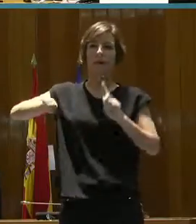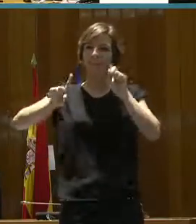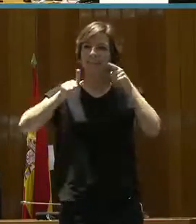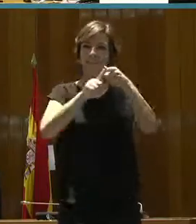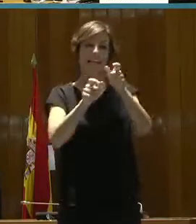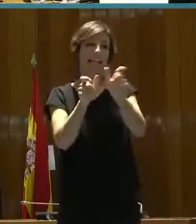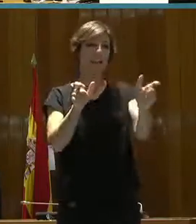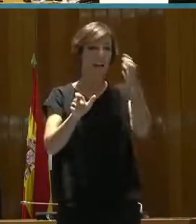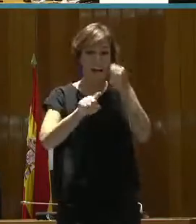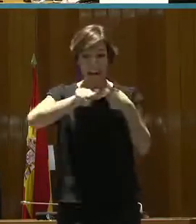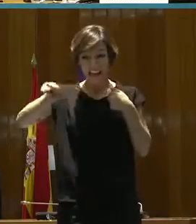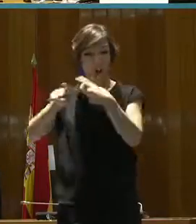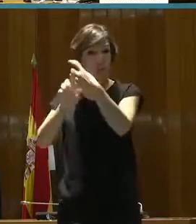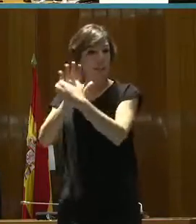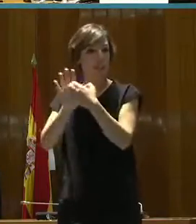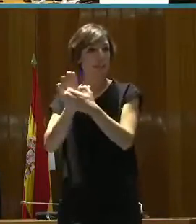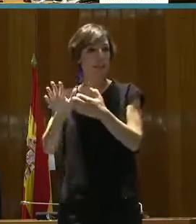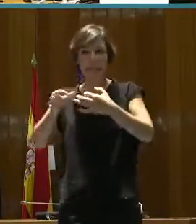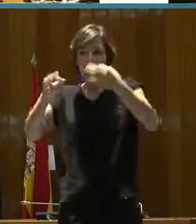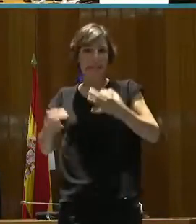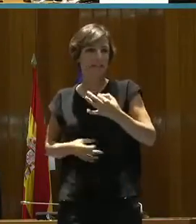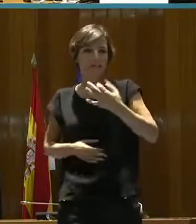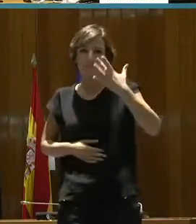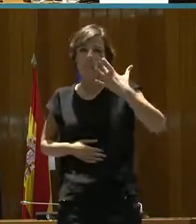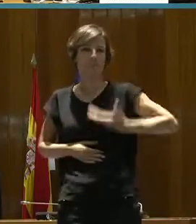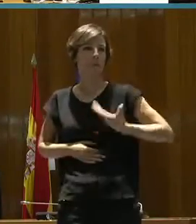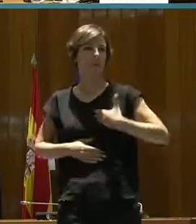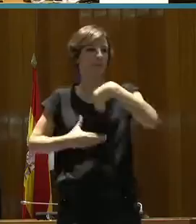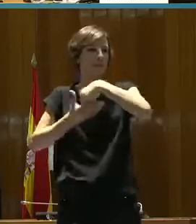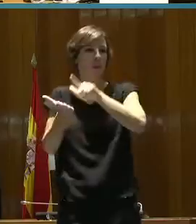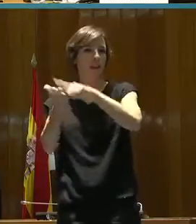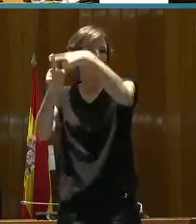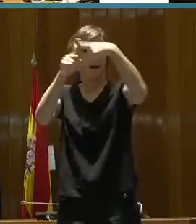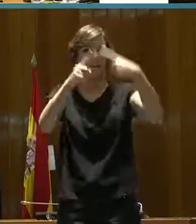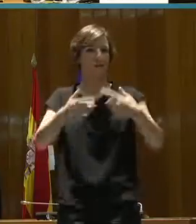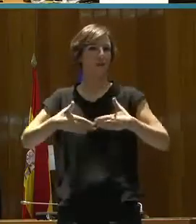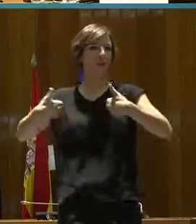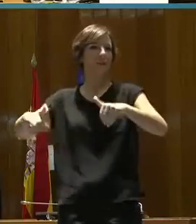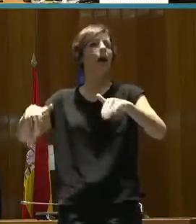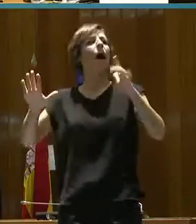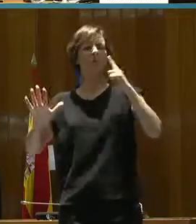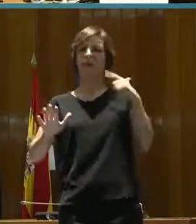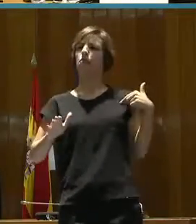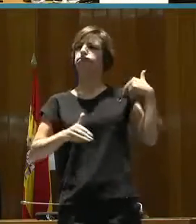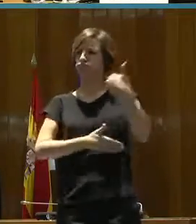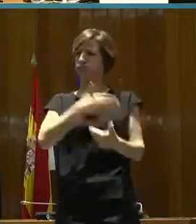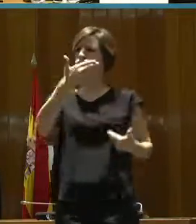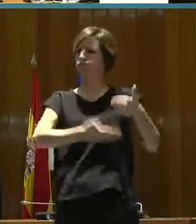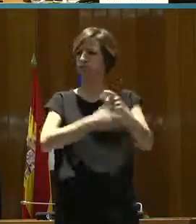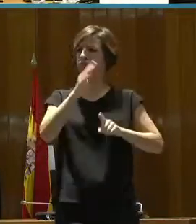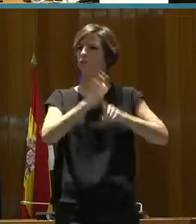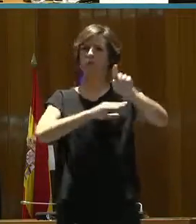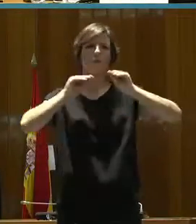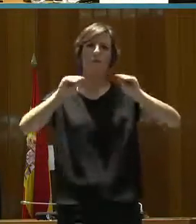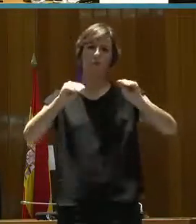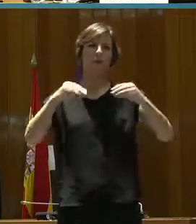el componente central de la lengua, es la sala de máquinas de una lengua. Con lo cual también tenemos, a pesar del avance que hemos conseguido en la formación y